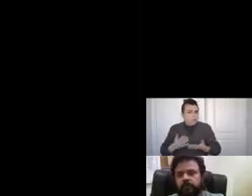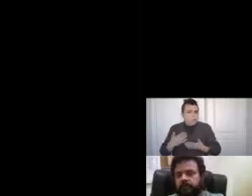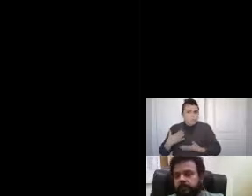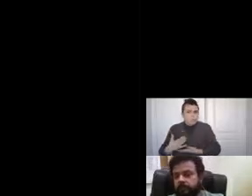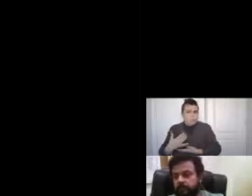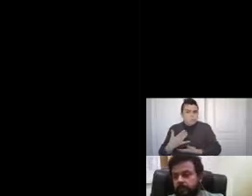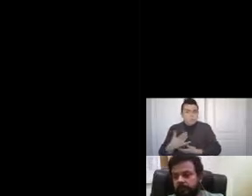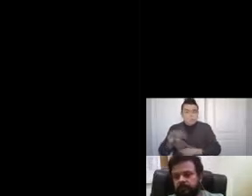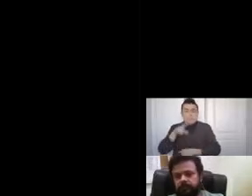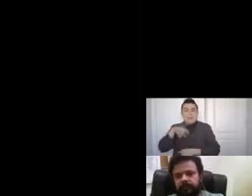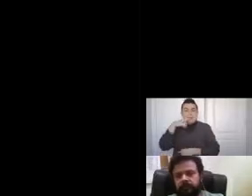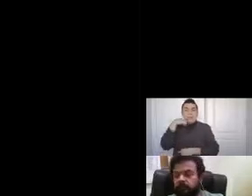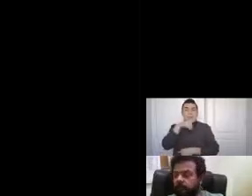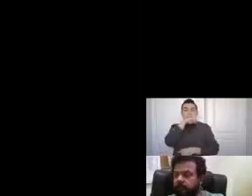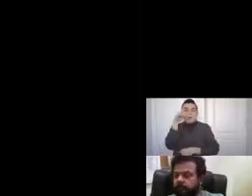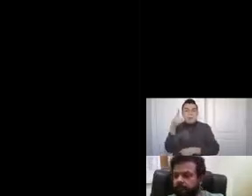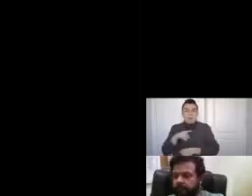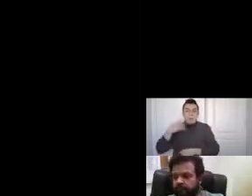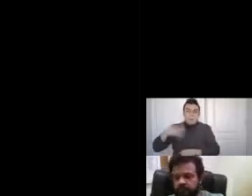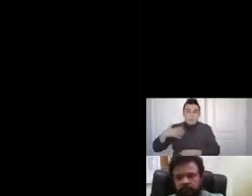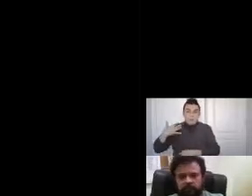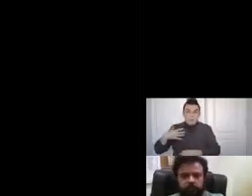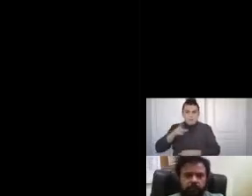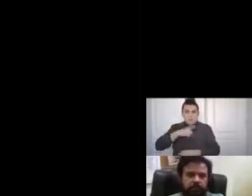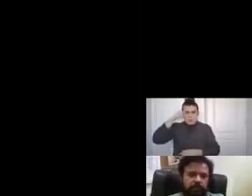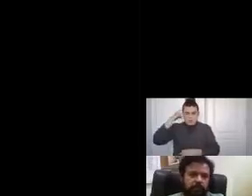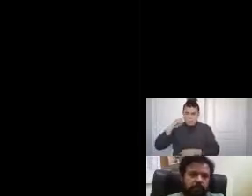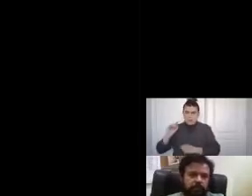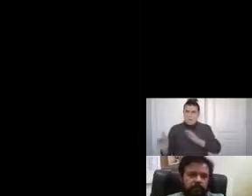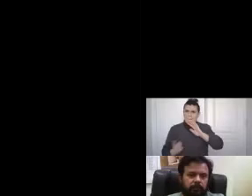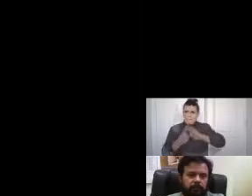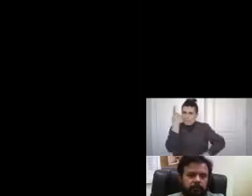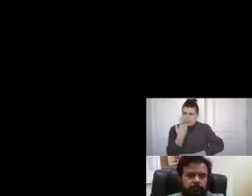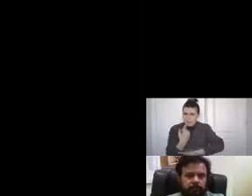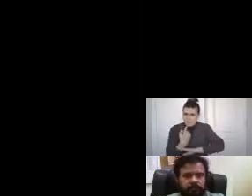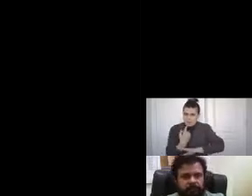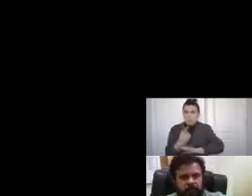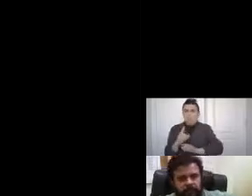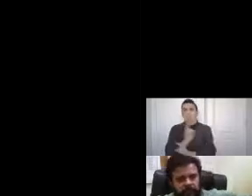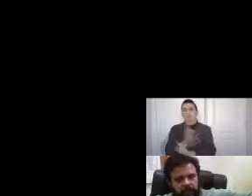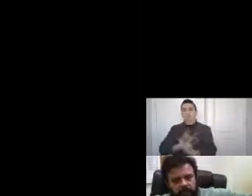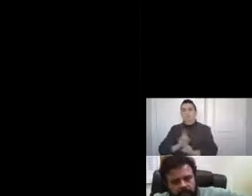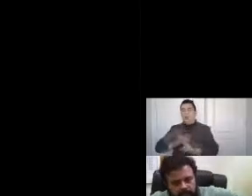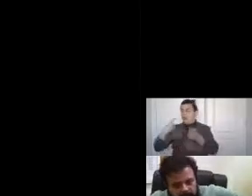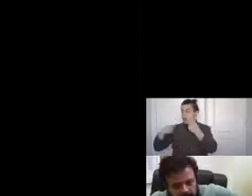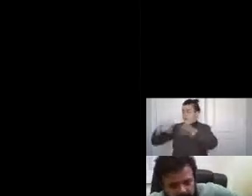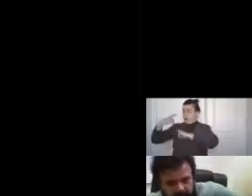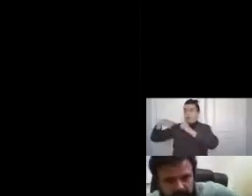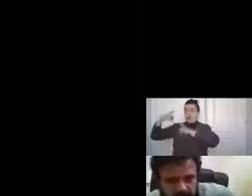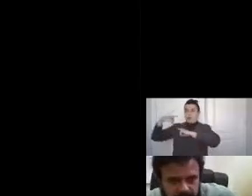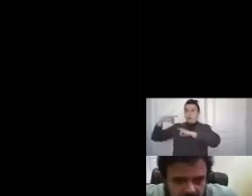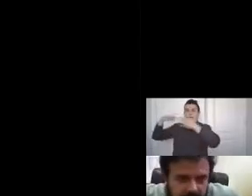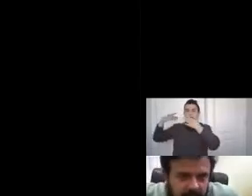importante porque creemos que esta es la primera vez y no es la primera vez, ¿cierto? En la historia podemos ver que ya